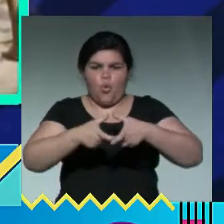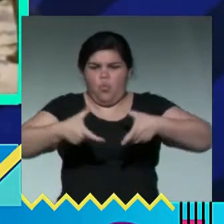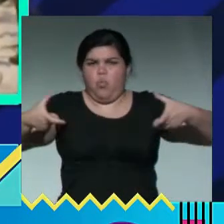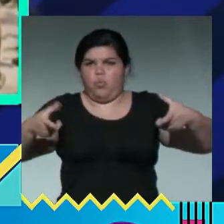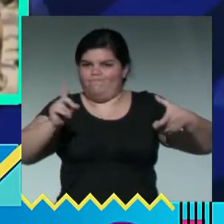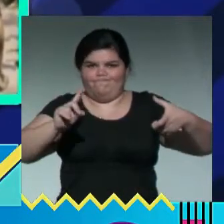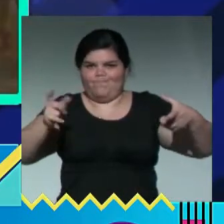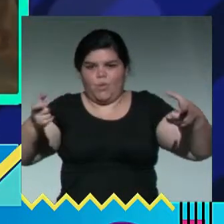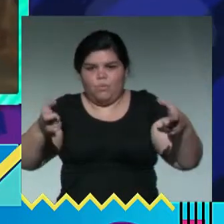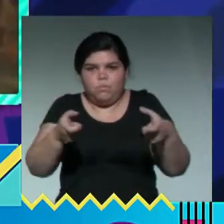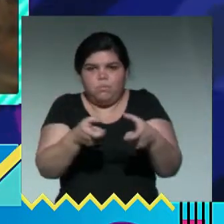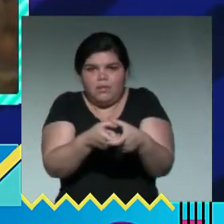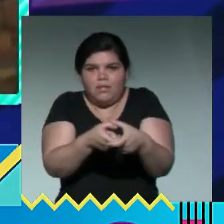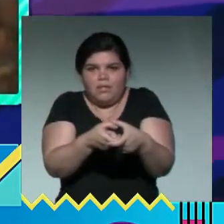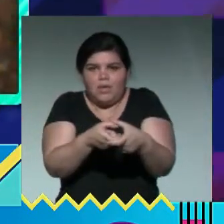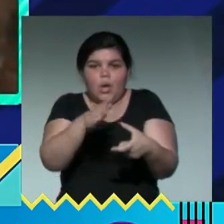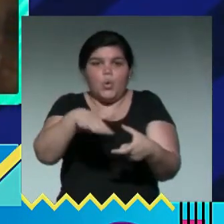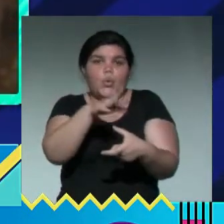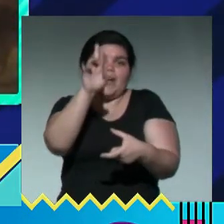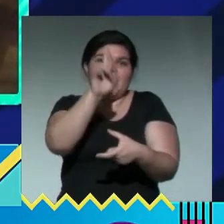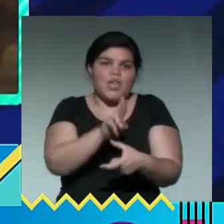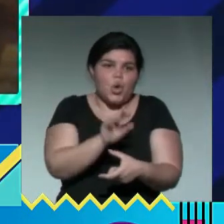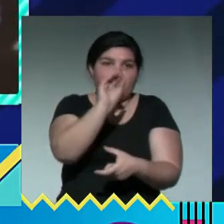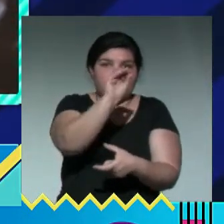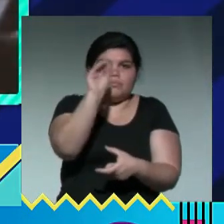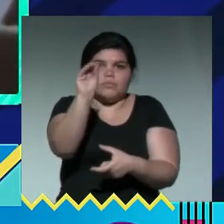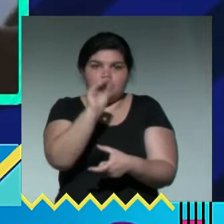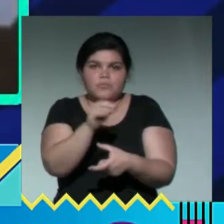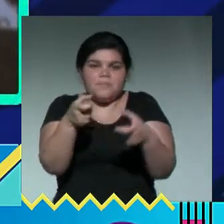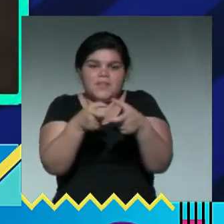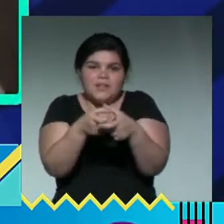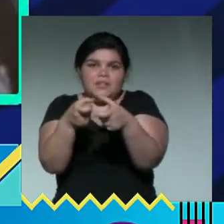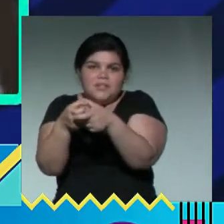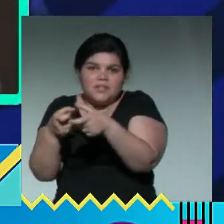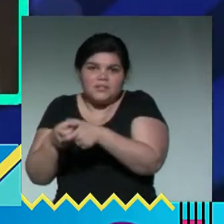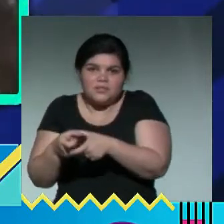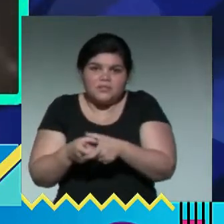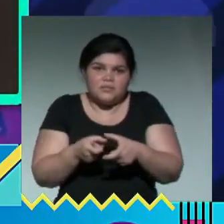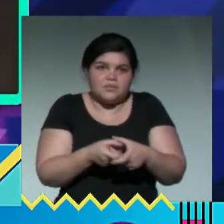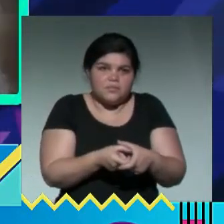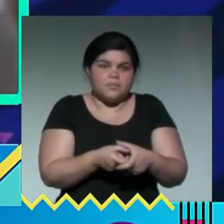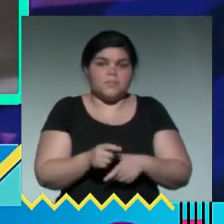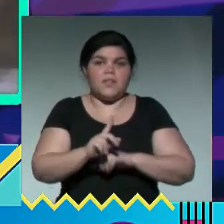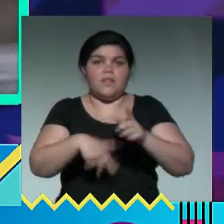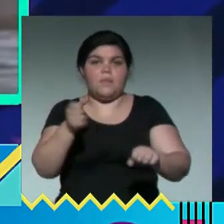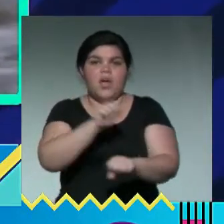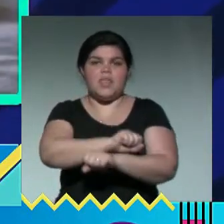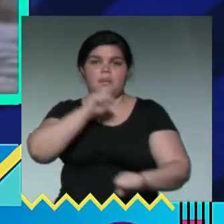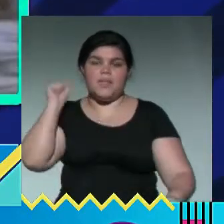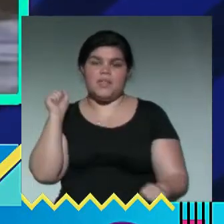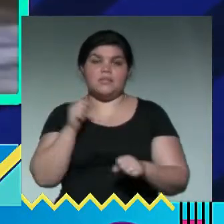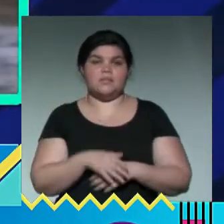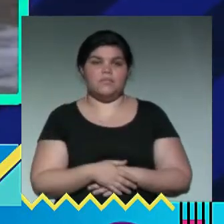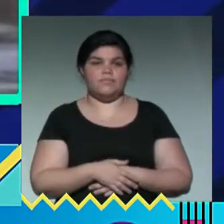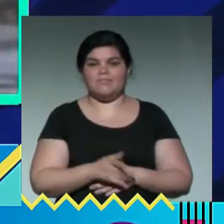regiones, en estados, luego, ¿no es cierto?, de la independencia, con inmensas